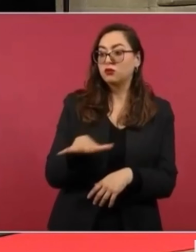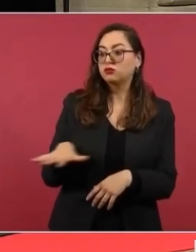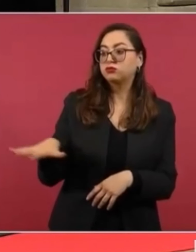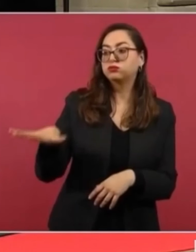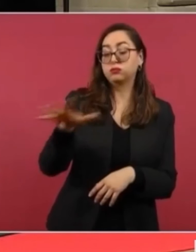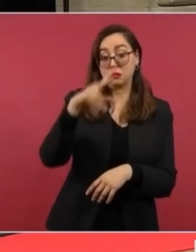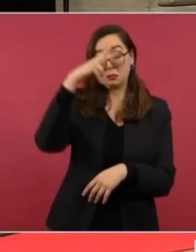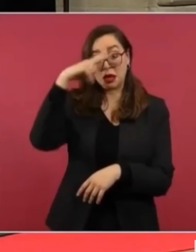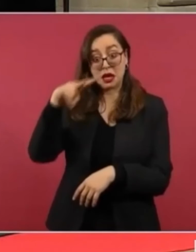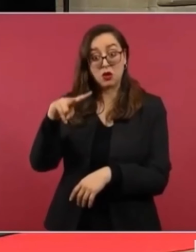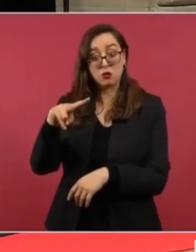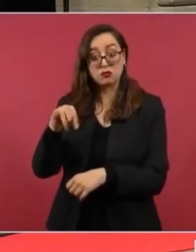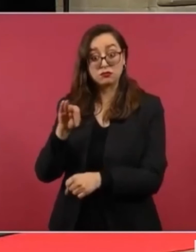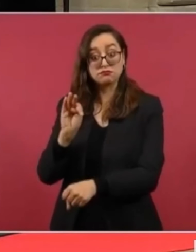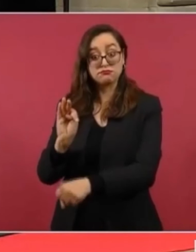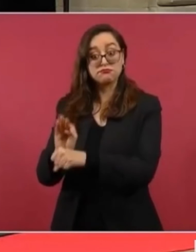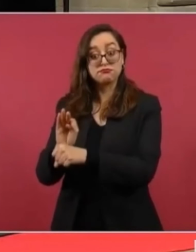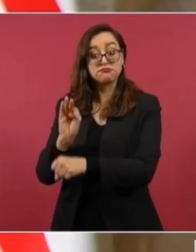Es